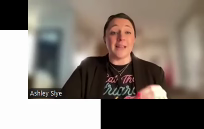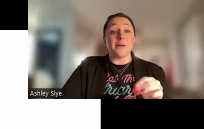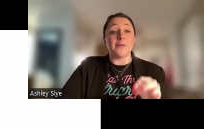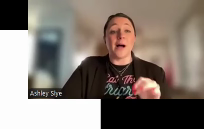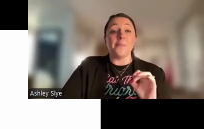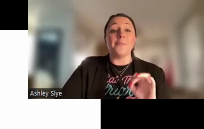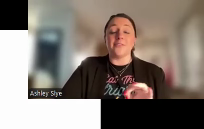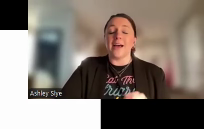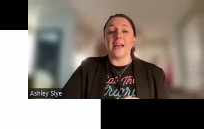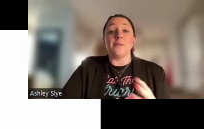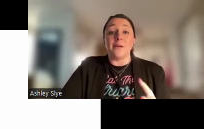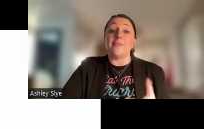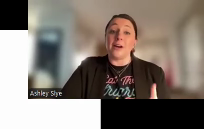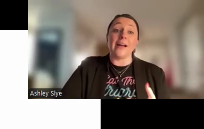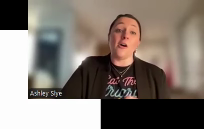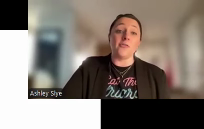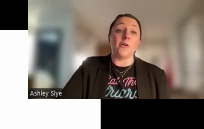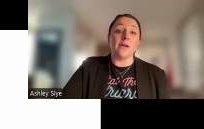tenido